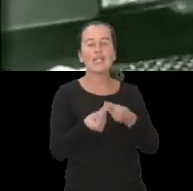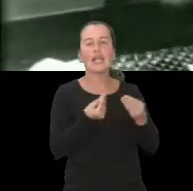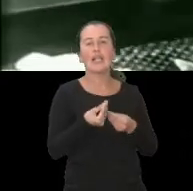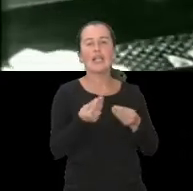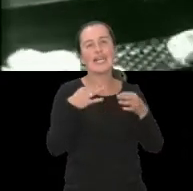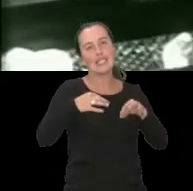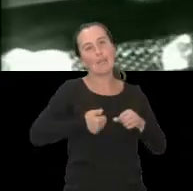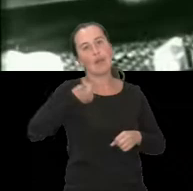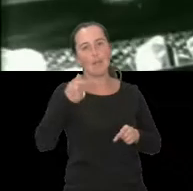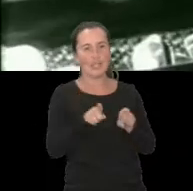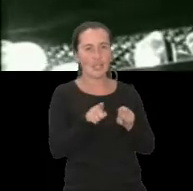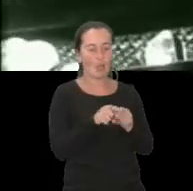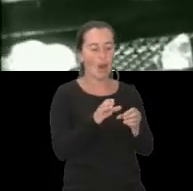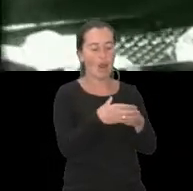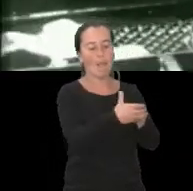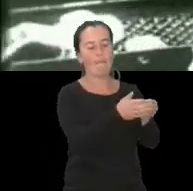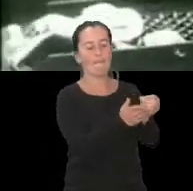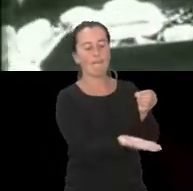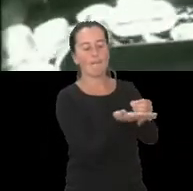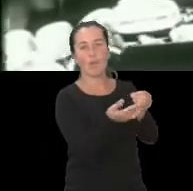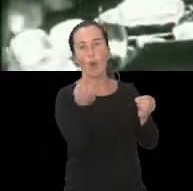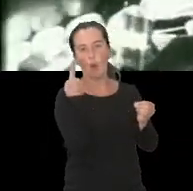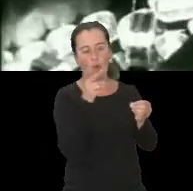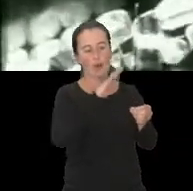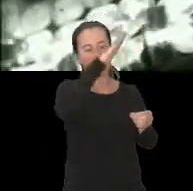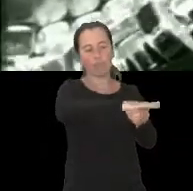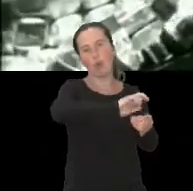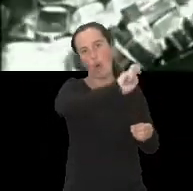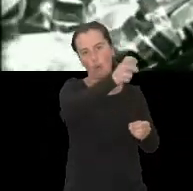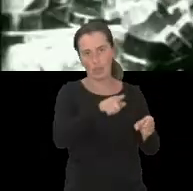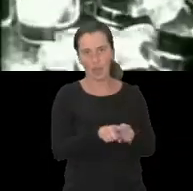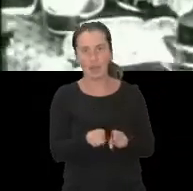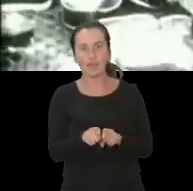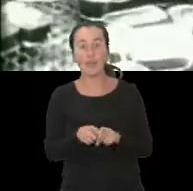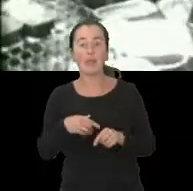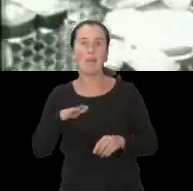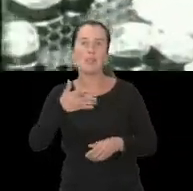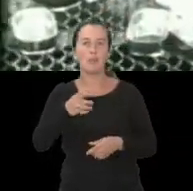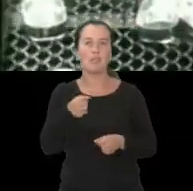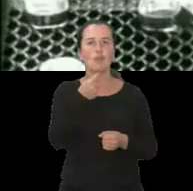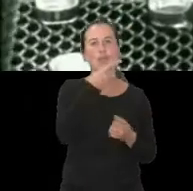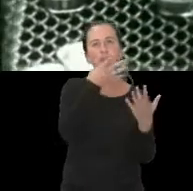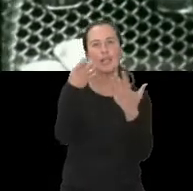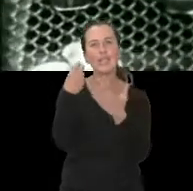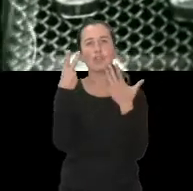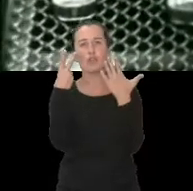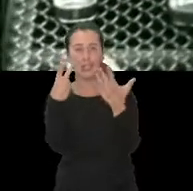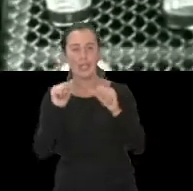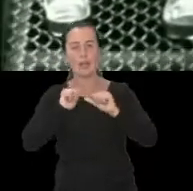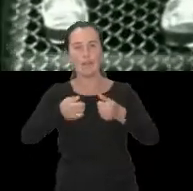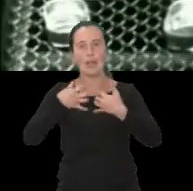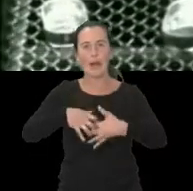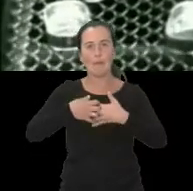el fondo en una sola pieza. En torno a 1907 se introducen las primeras